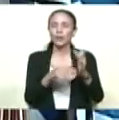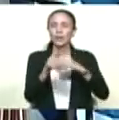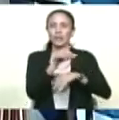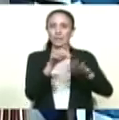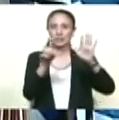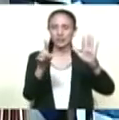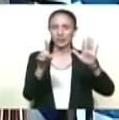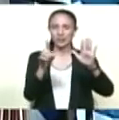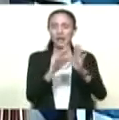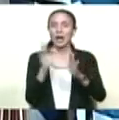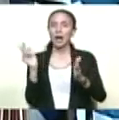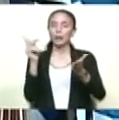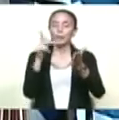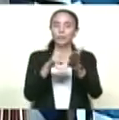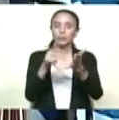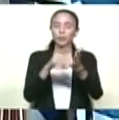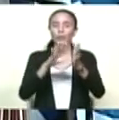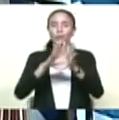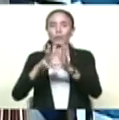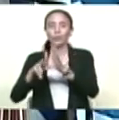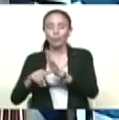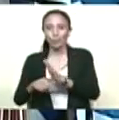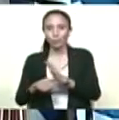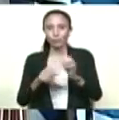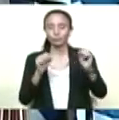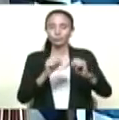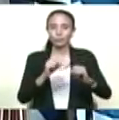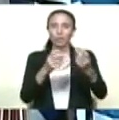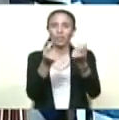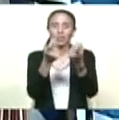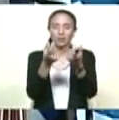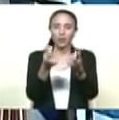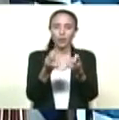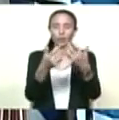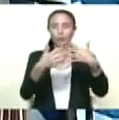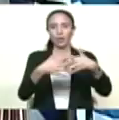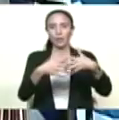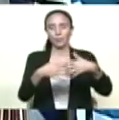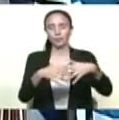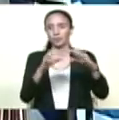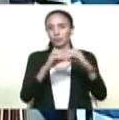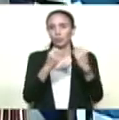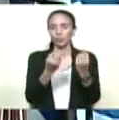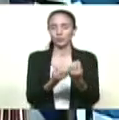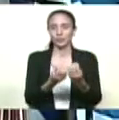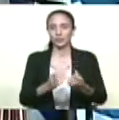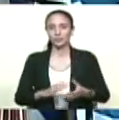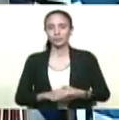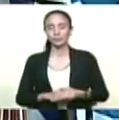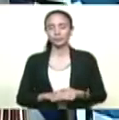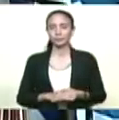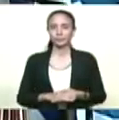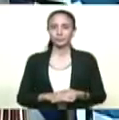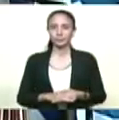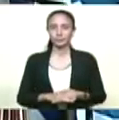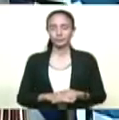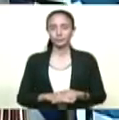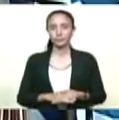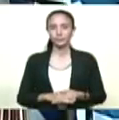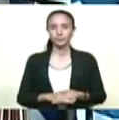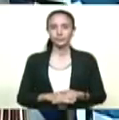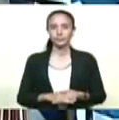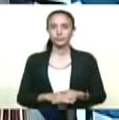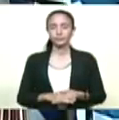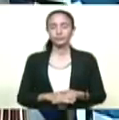anuencia y complicidad de la ciudadana nélida iris y zarra espinoza